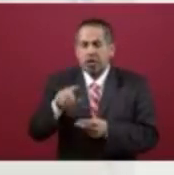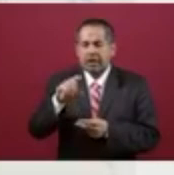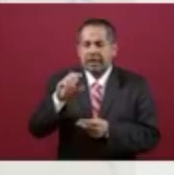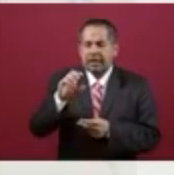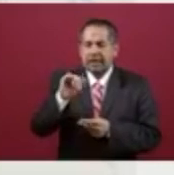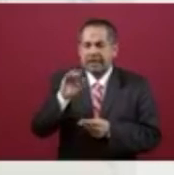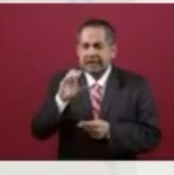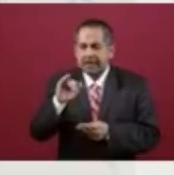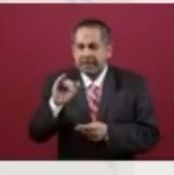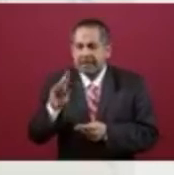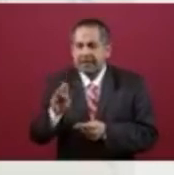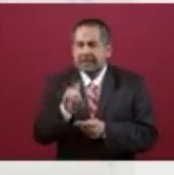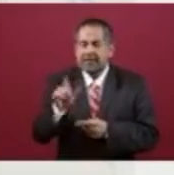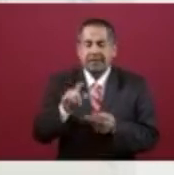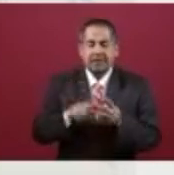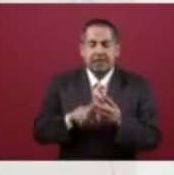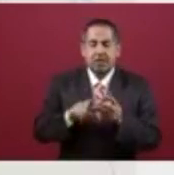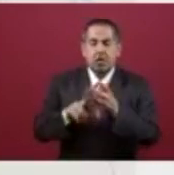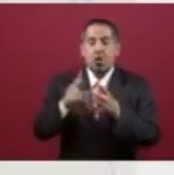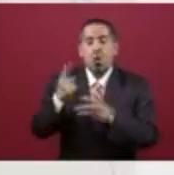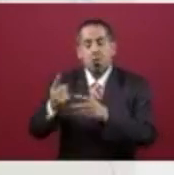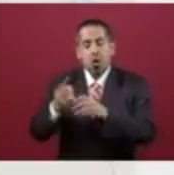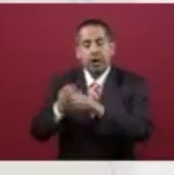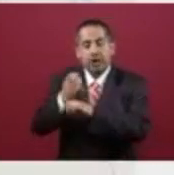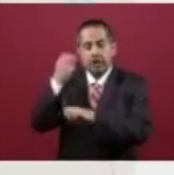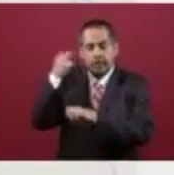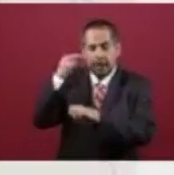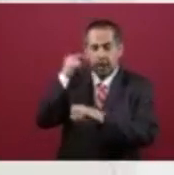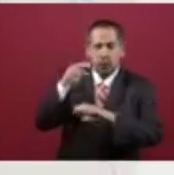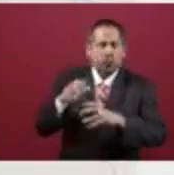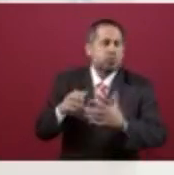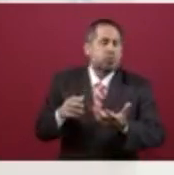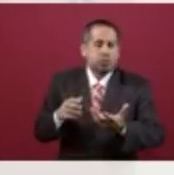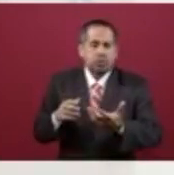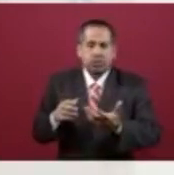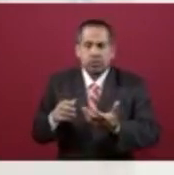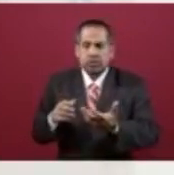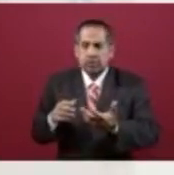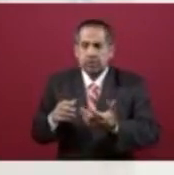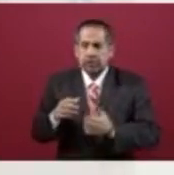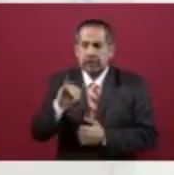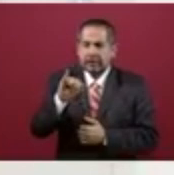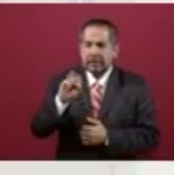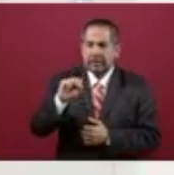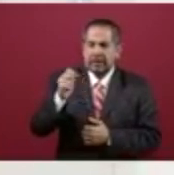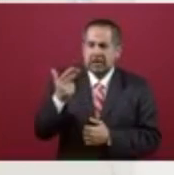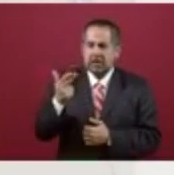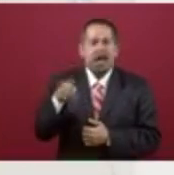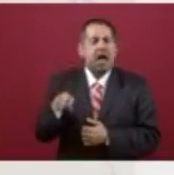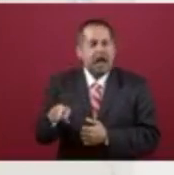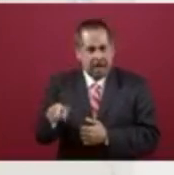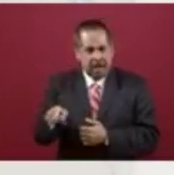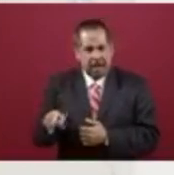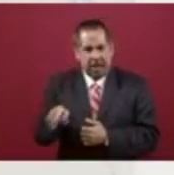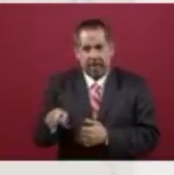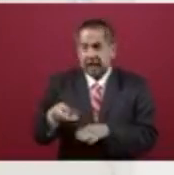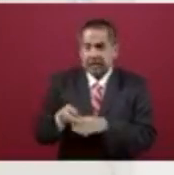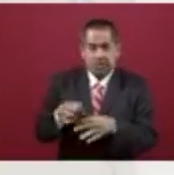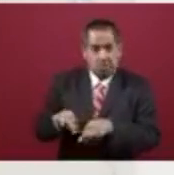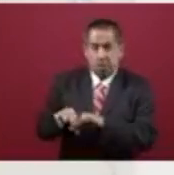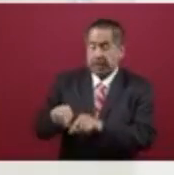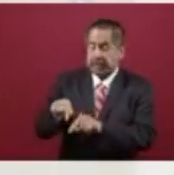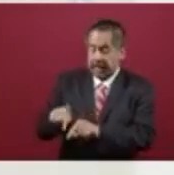y 1 en el estado de Veracruz, Isachi, que es un pozo muy